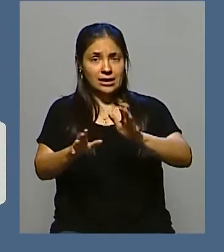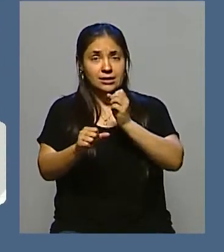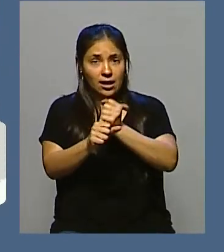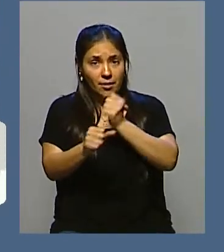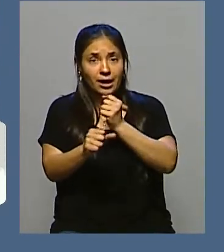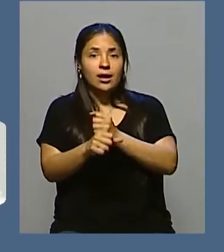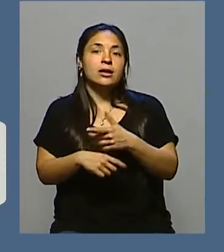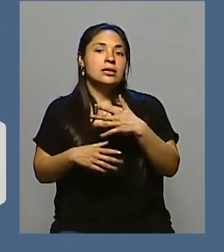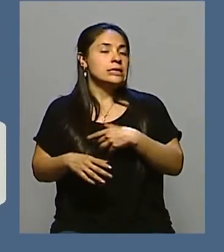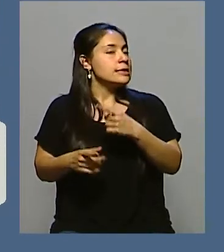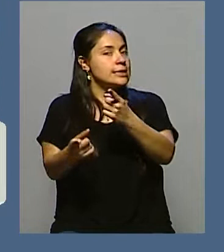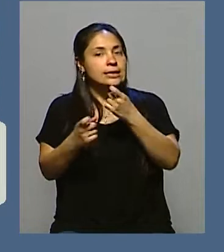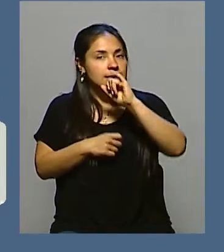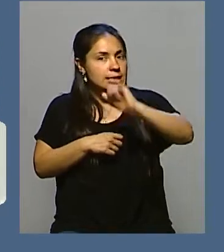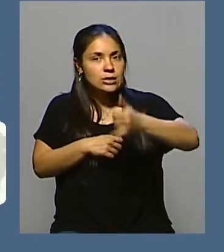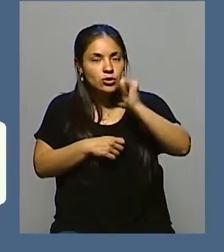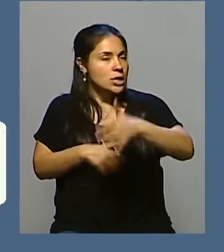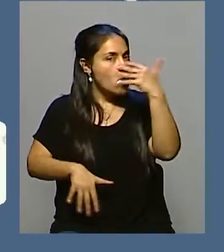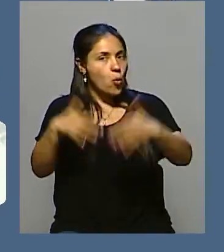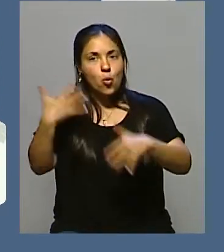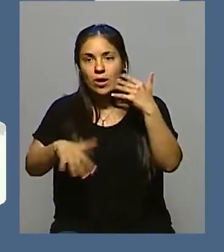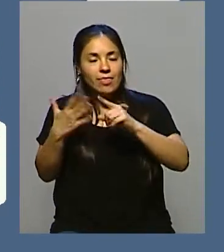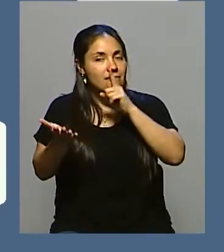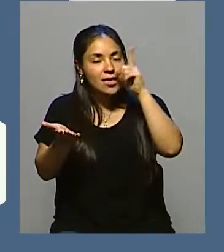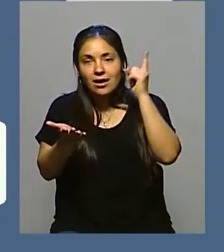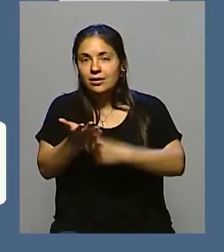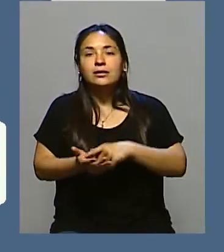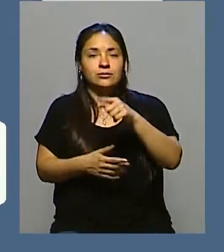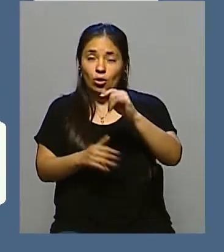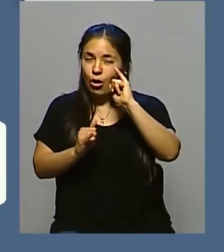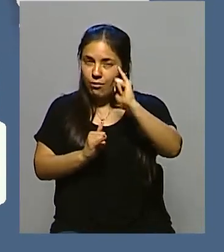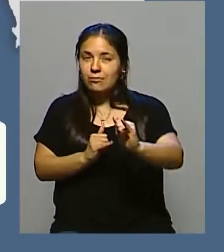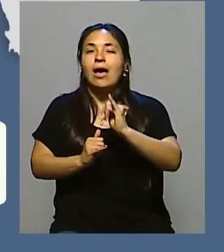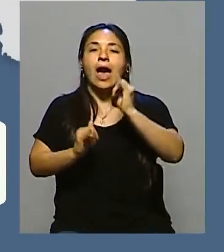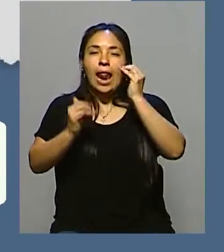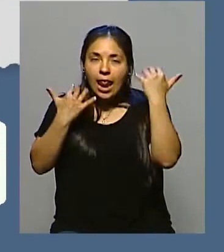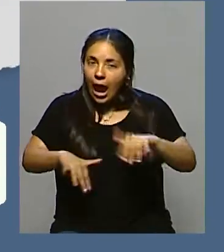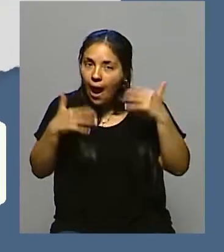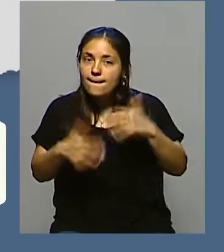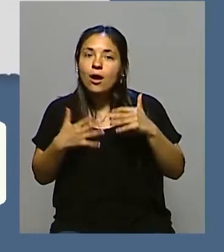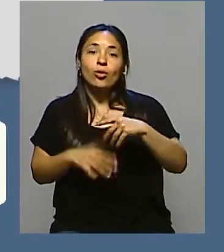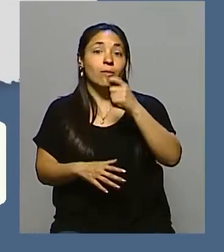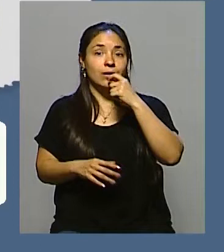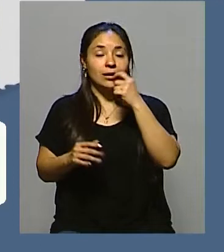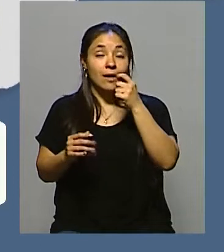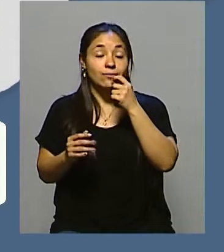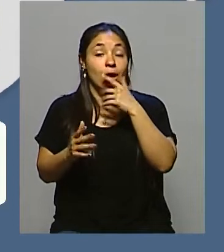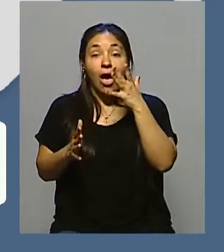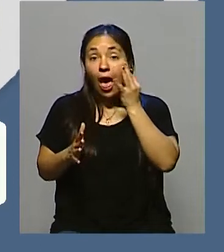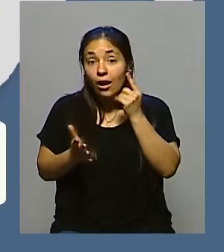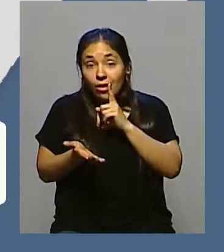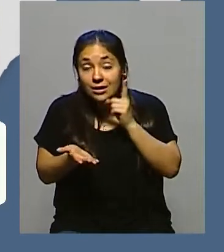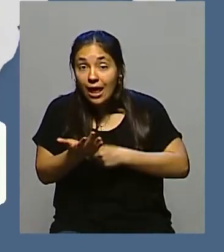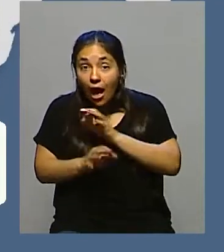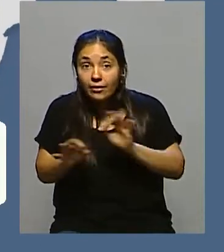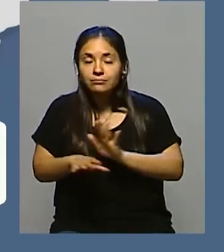medida contundente y rapidísima, vuelvo a repetirle, rapidísima, o si no se va a provocar un estallido social